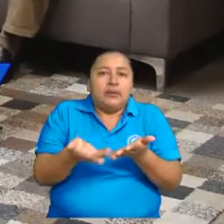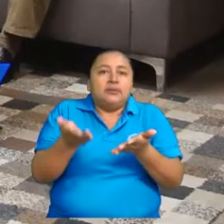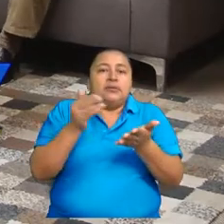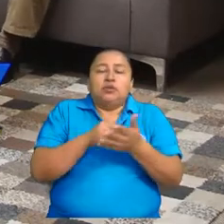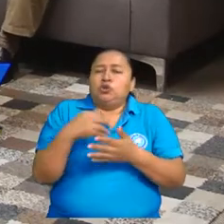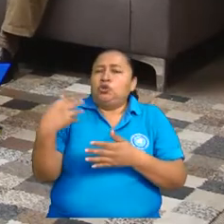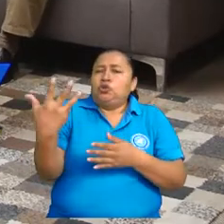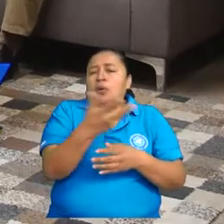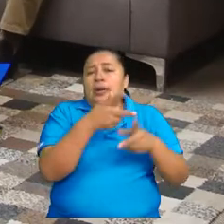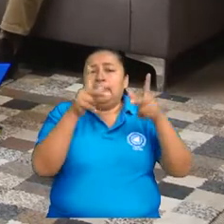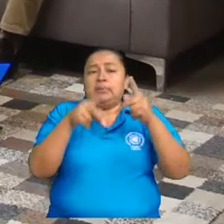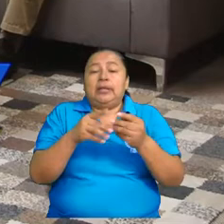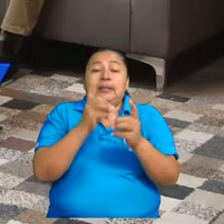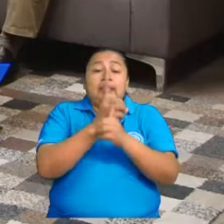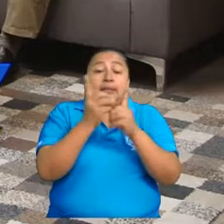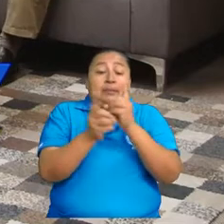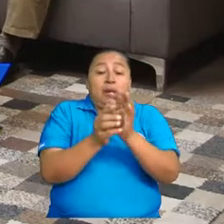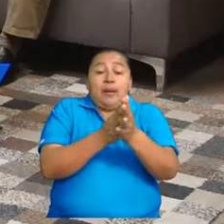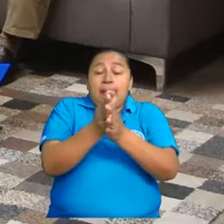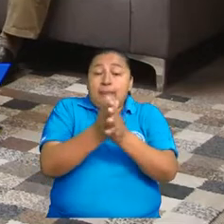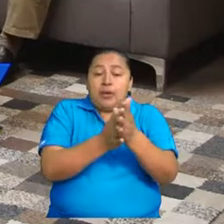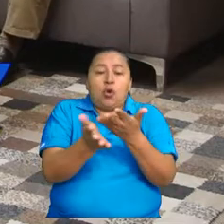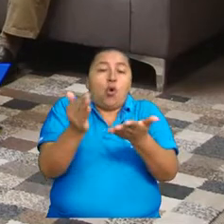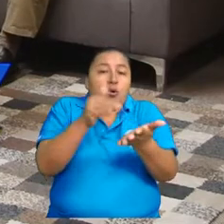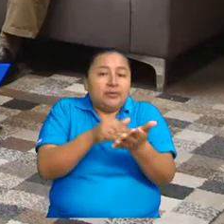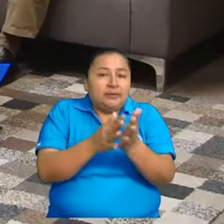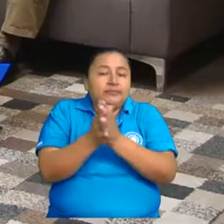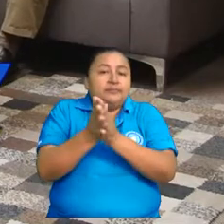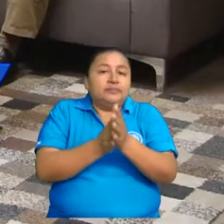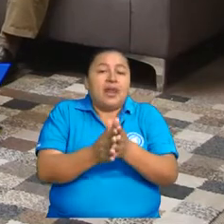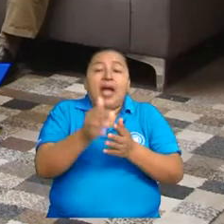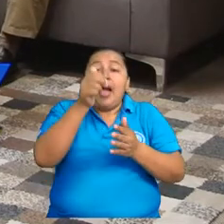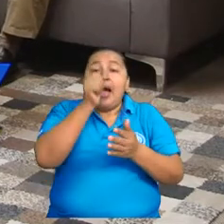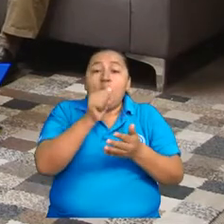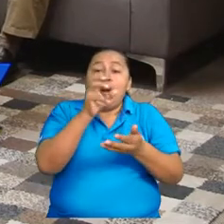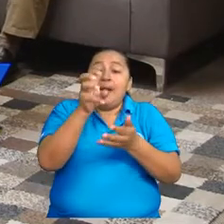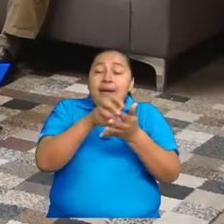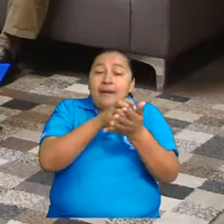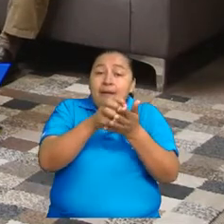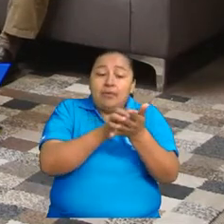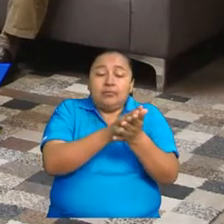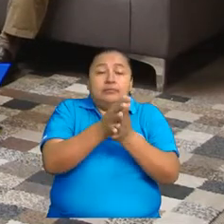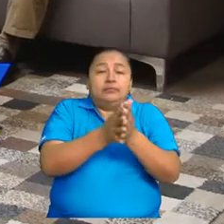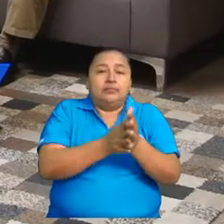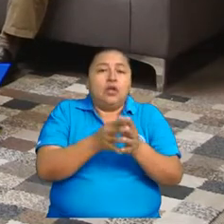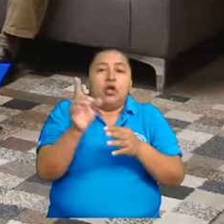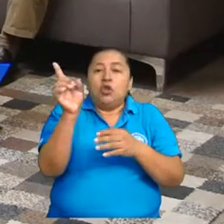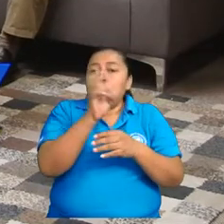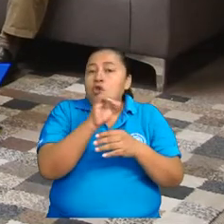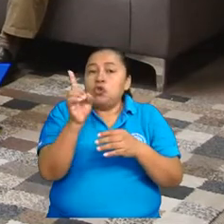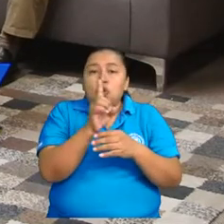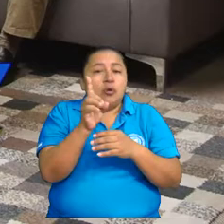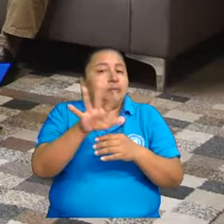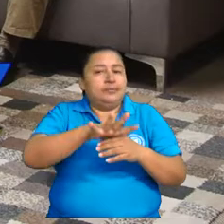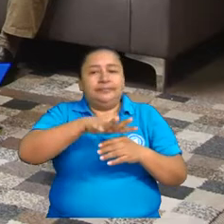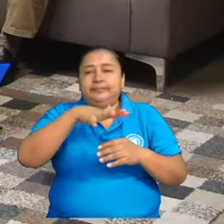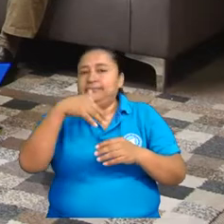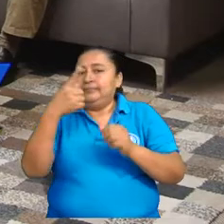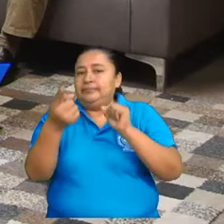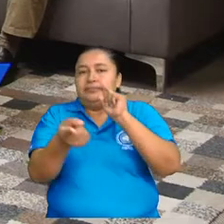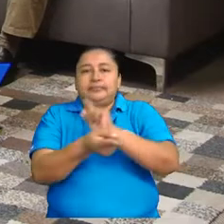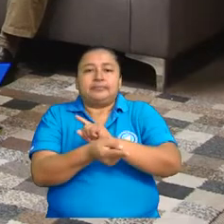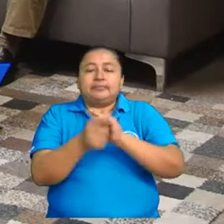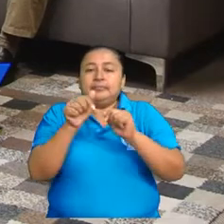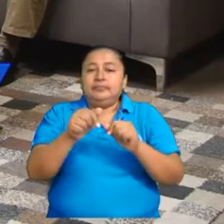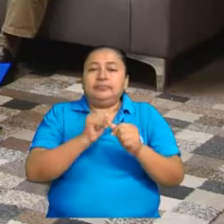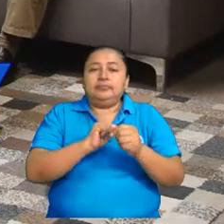todo mundo debemos lavarnos las manos frecuentemente con agua y jabón. No sustituye,